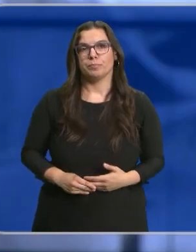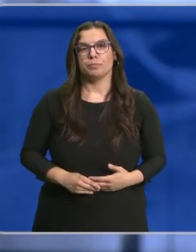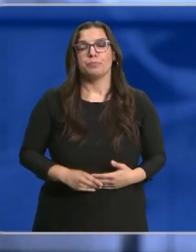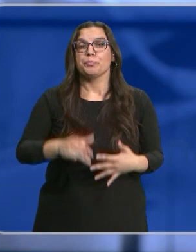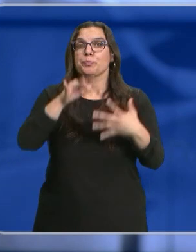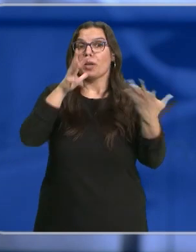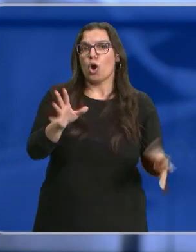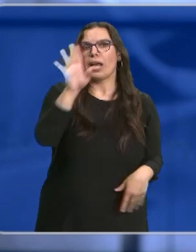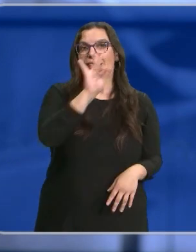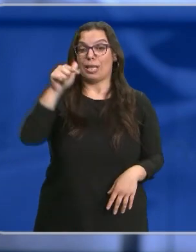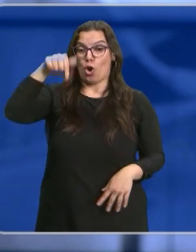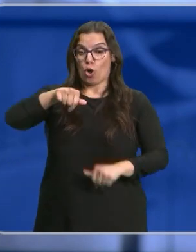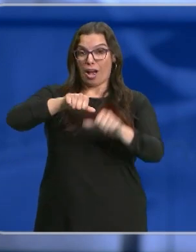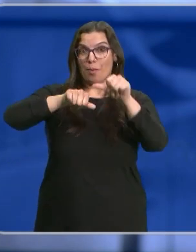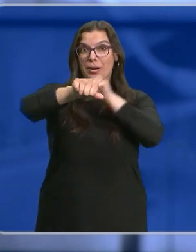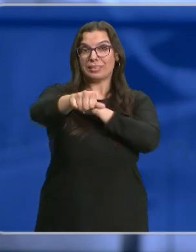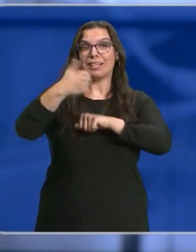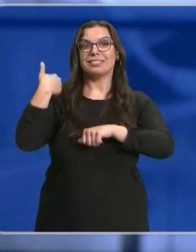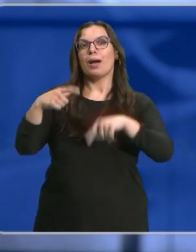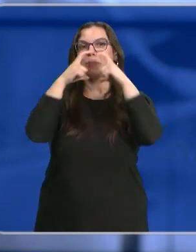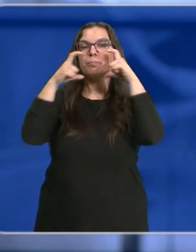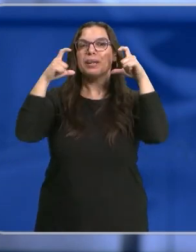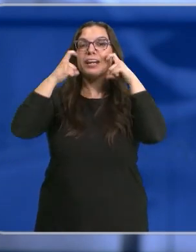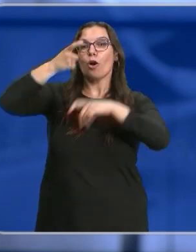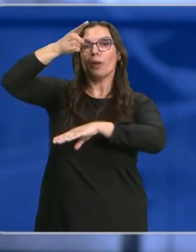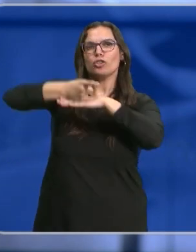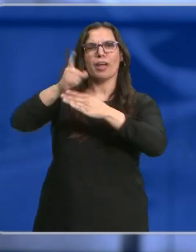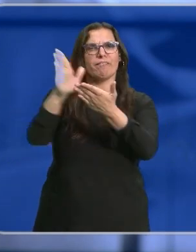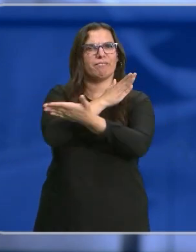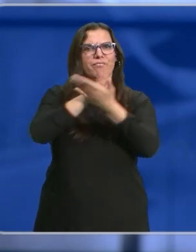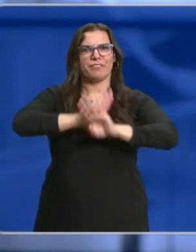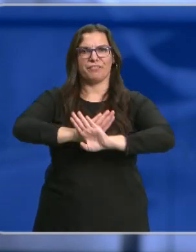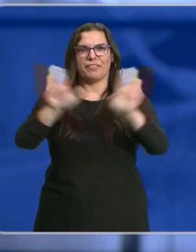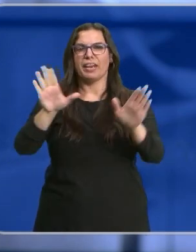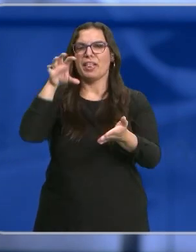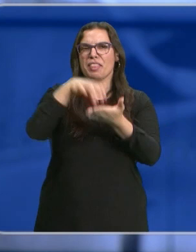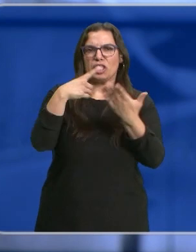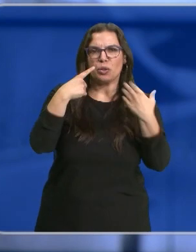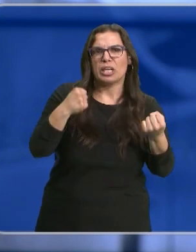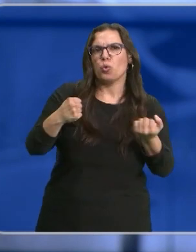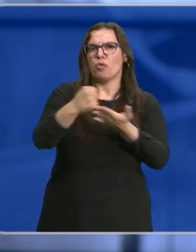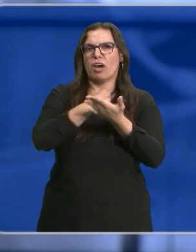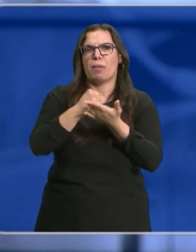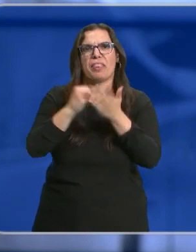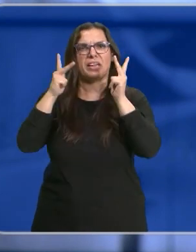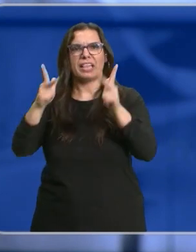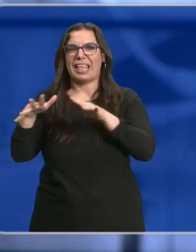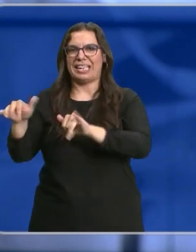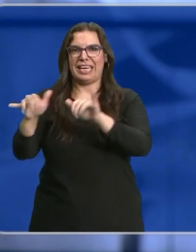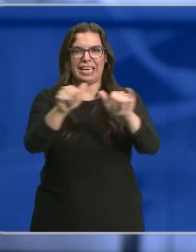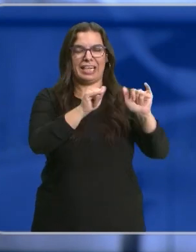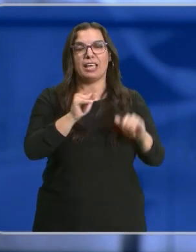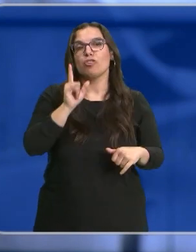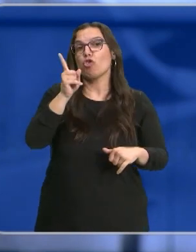Ahora sí, desde hoy, dejan de ser obligatorias las mascarillas en centros de salud, farmacias y residencias. Solo